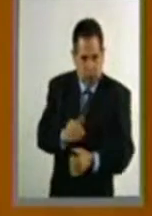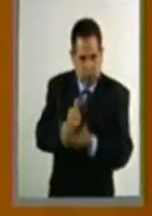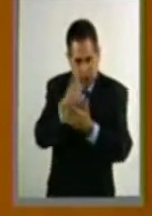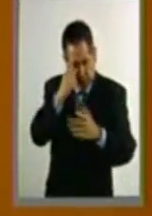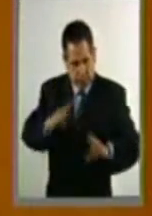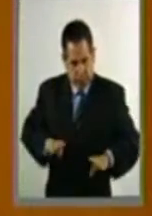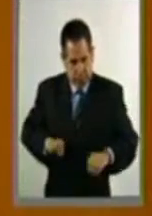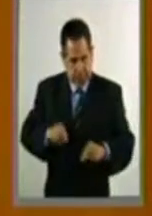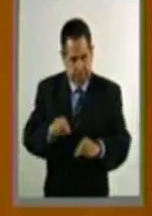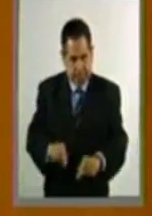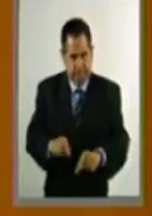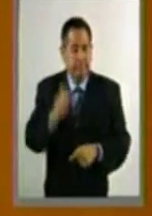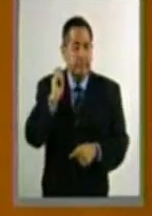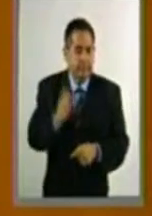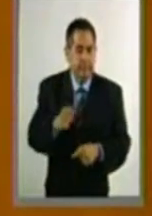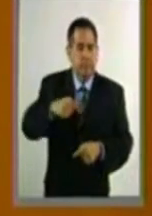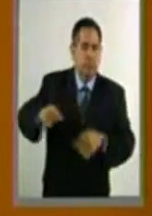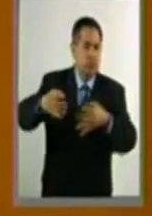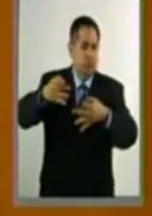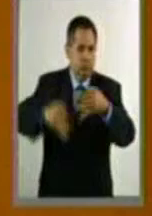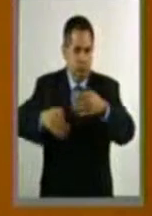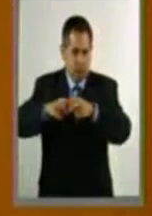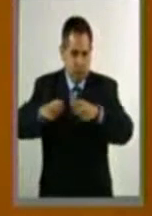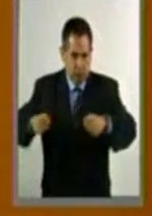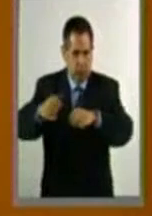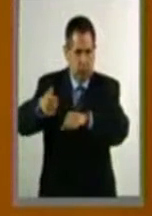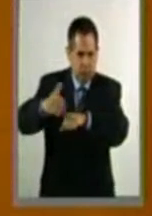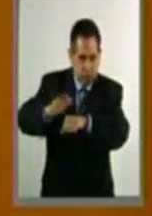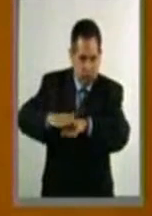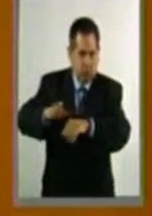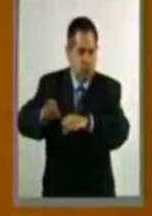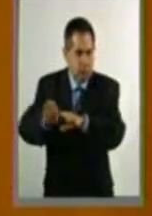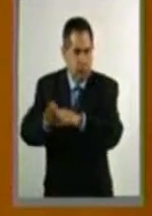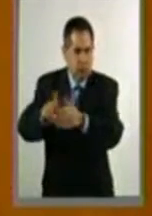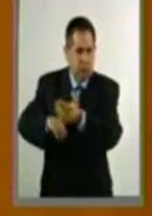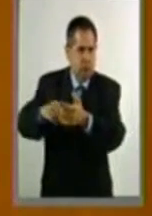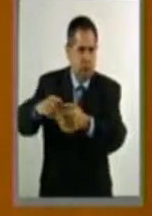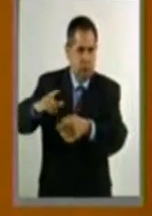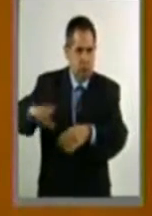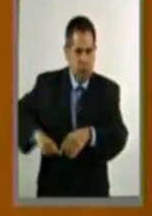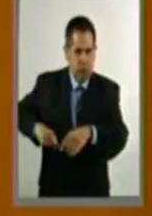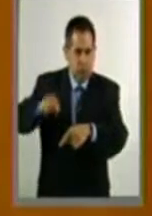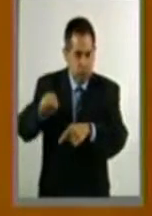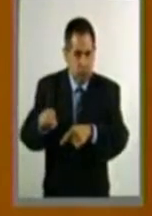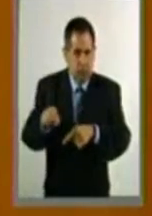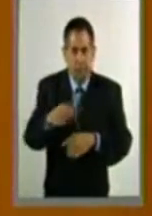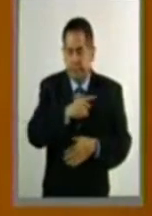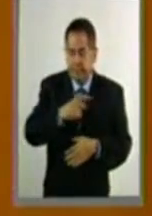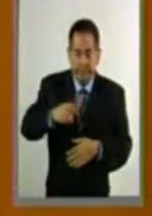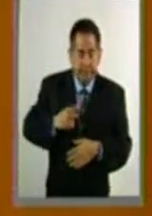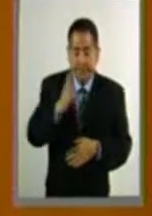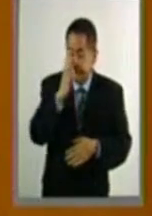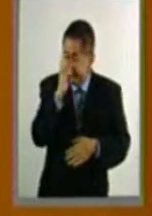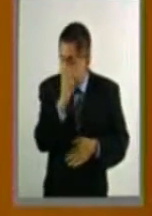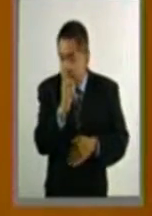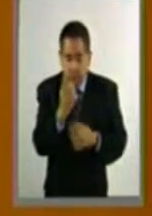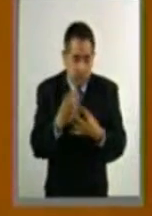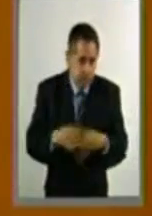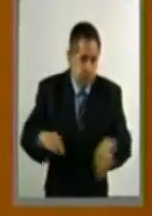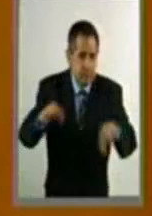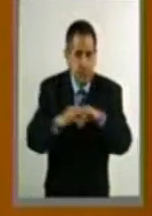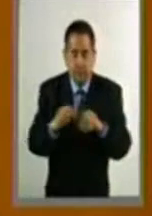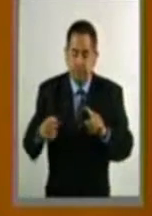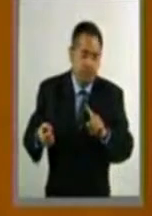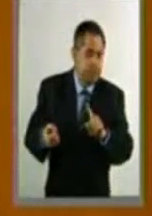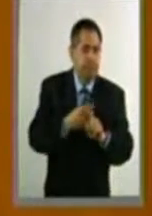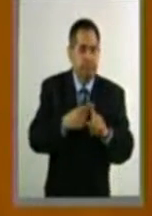social, los tribunales, las autoridades administrativas o los órganos legislativos, una consideración primordial que se